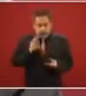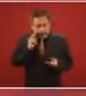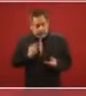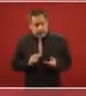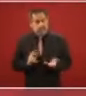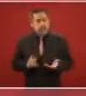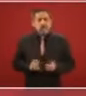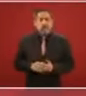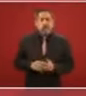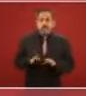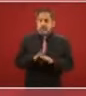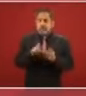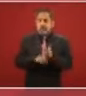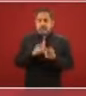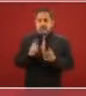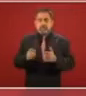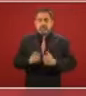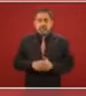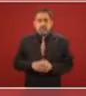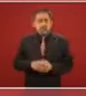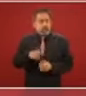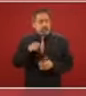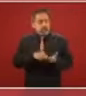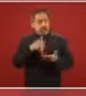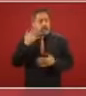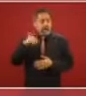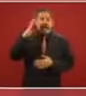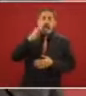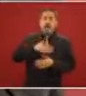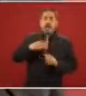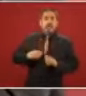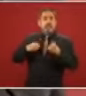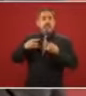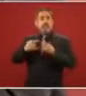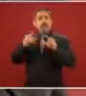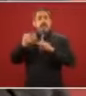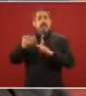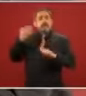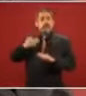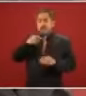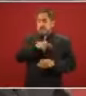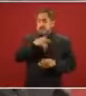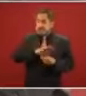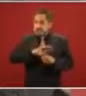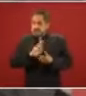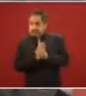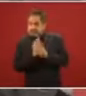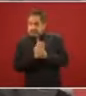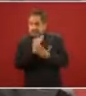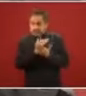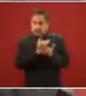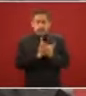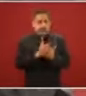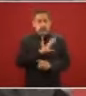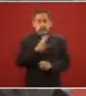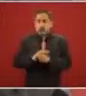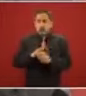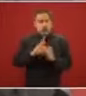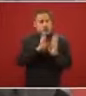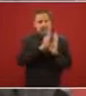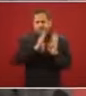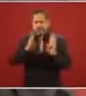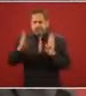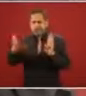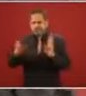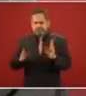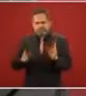1977-78 y todo lo que fue mi vida pública, y así están todos los expedientes. O sea,